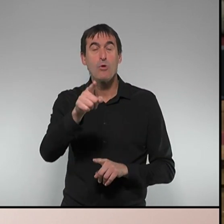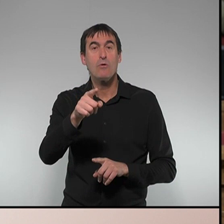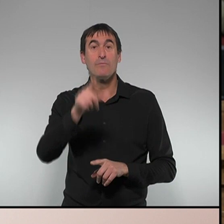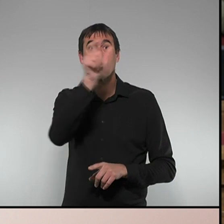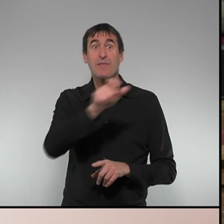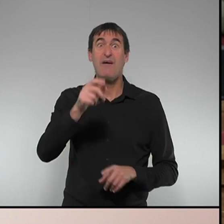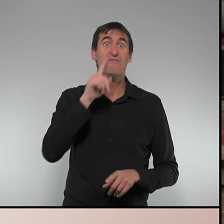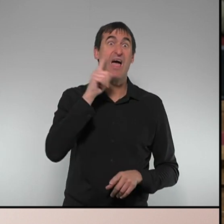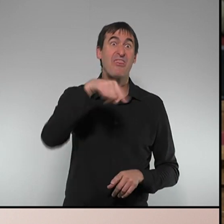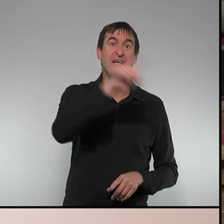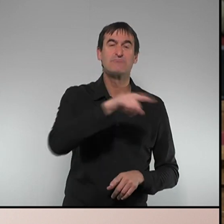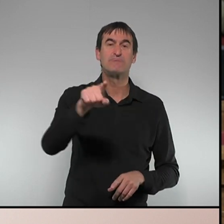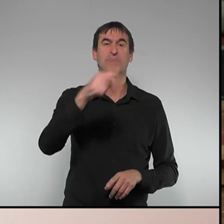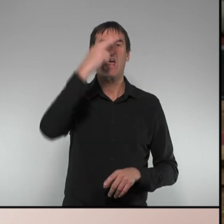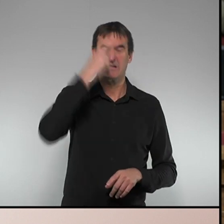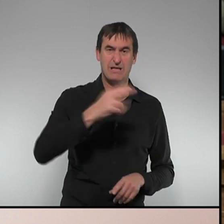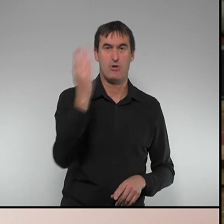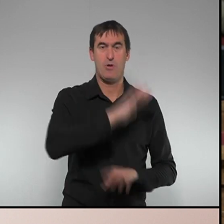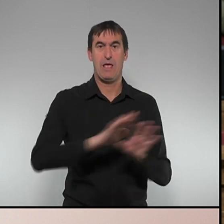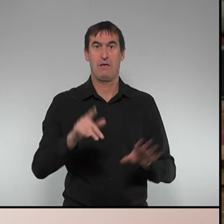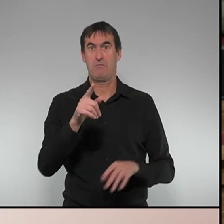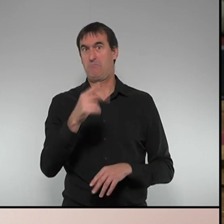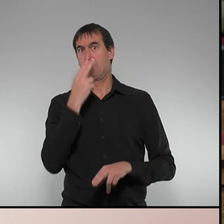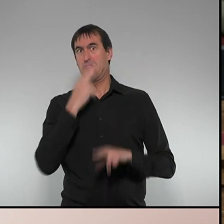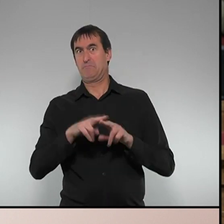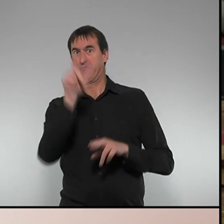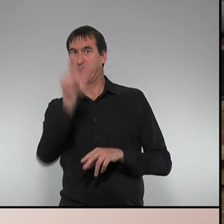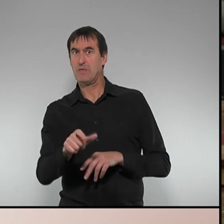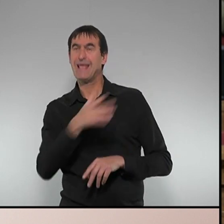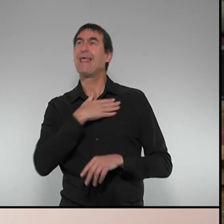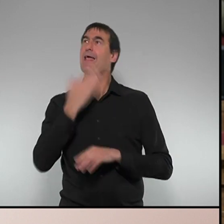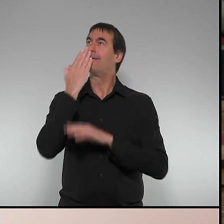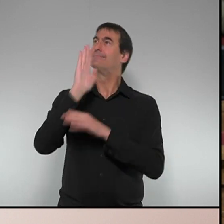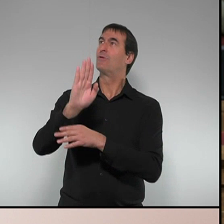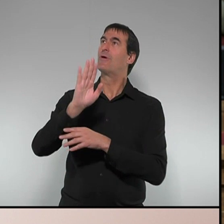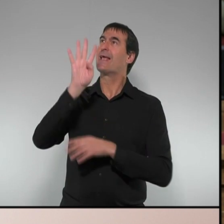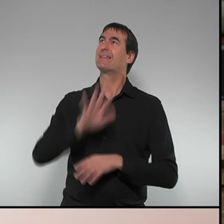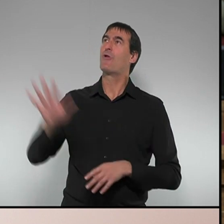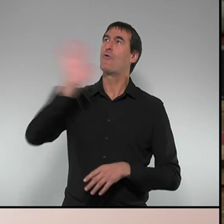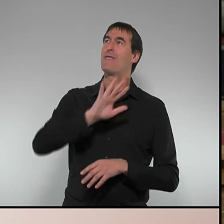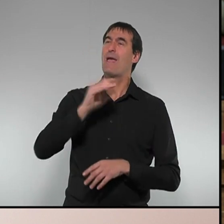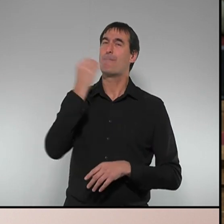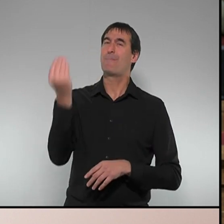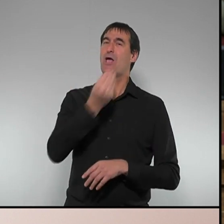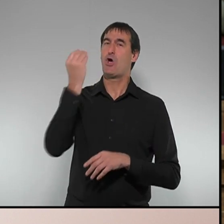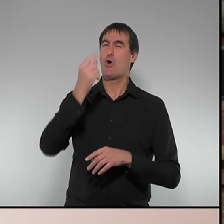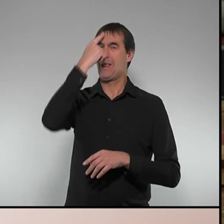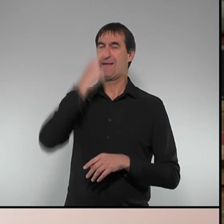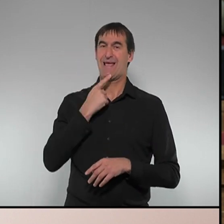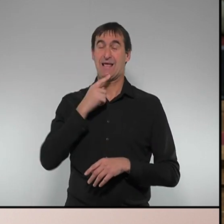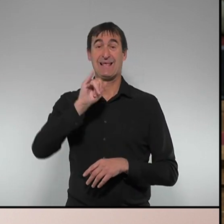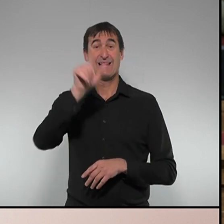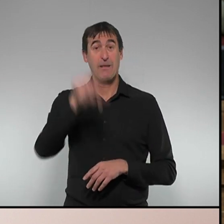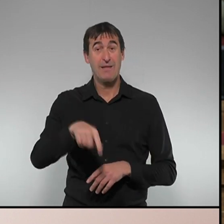franceses. Una curiosa estrategia en alguien que asegura que quiere mejorar el papel de Cataluña en Europa. Y también faltó el respeto a todos los